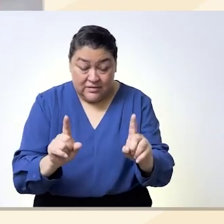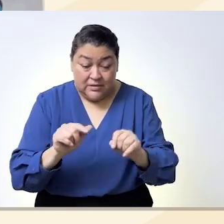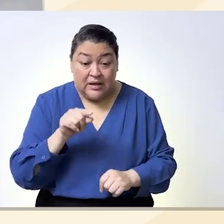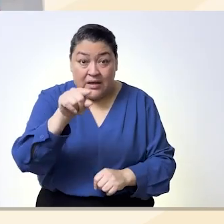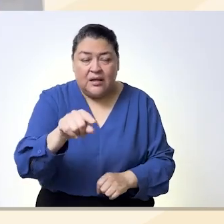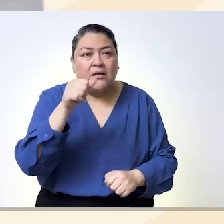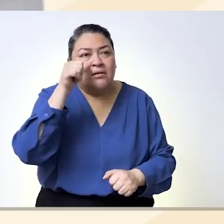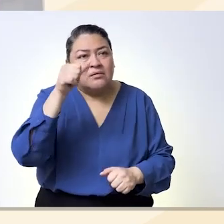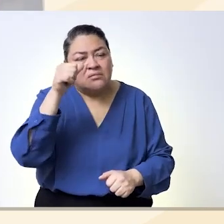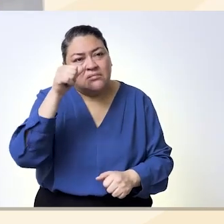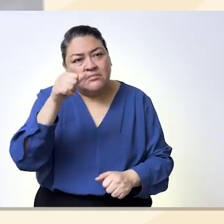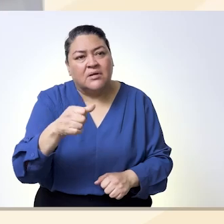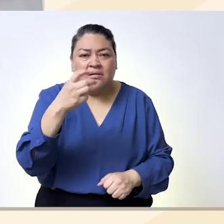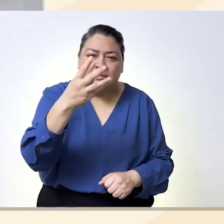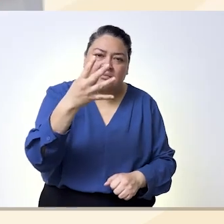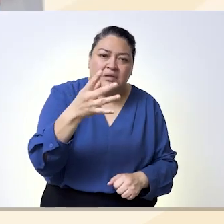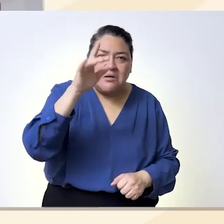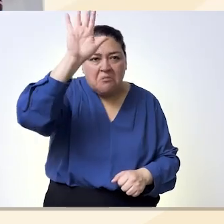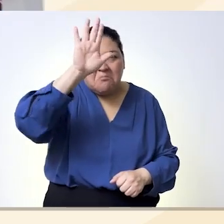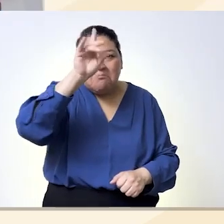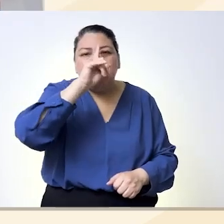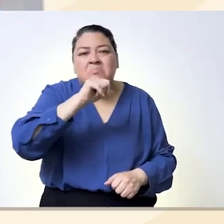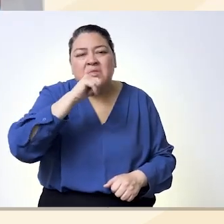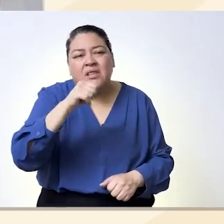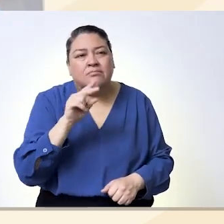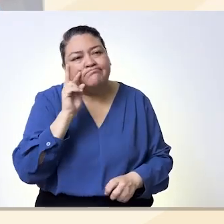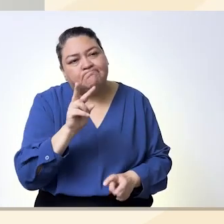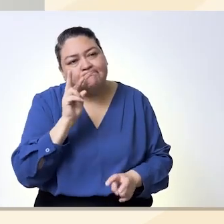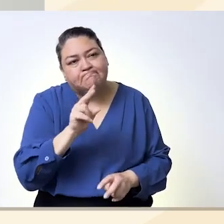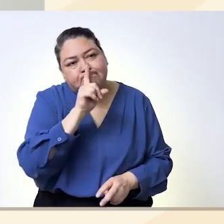voz, donde no juegas con el resto, donde no hay afectos, donde no hay emociones, ¿no?